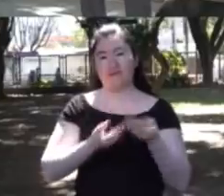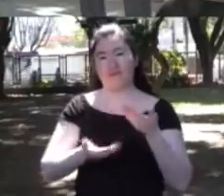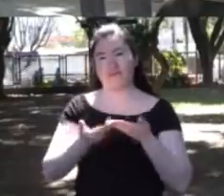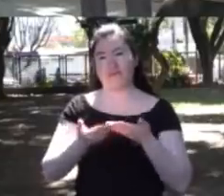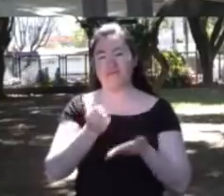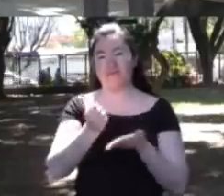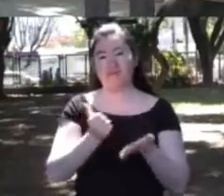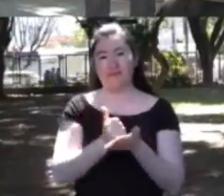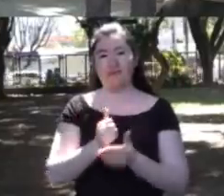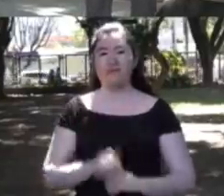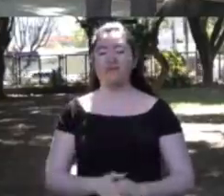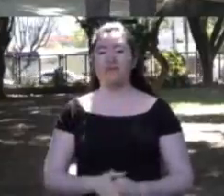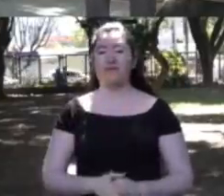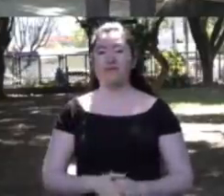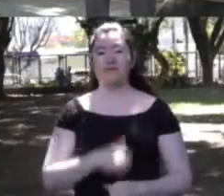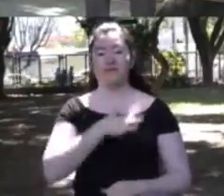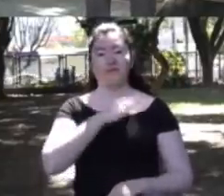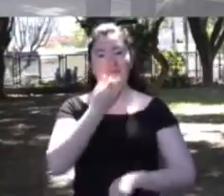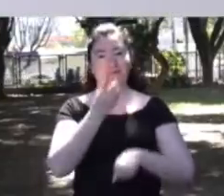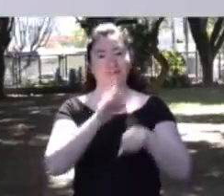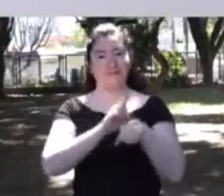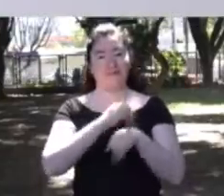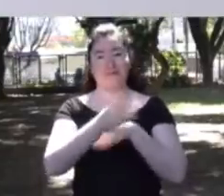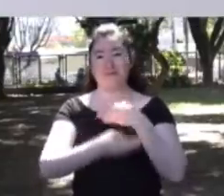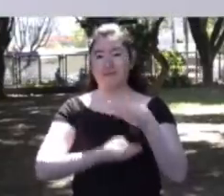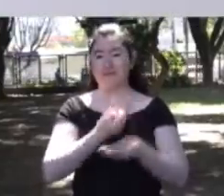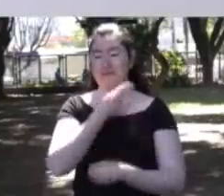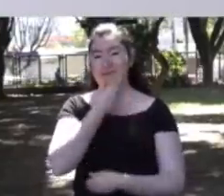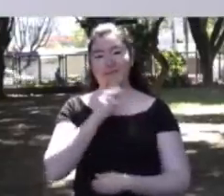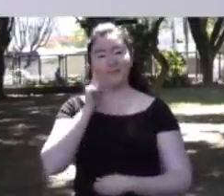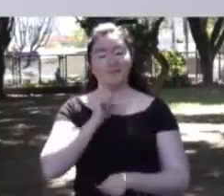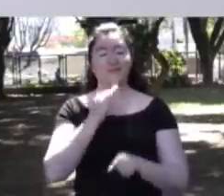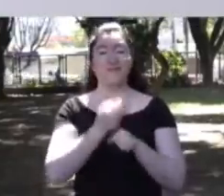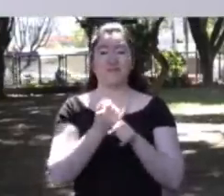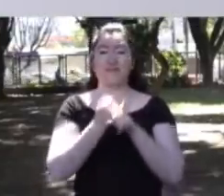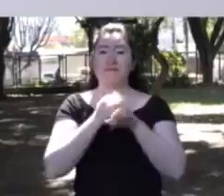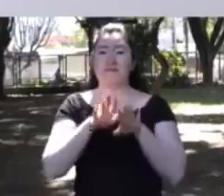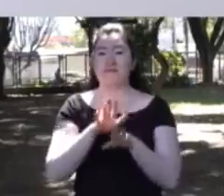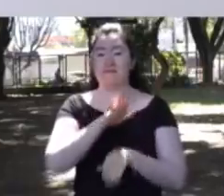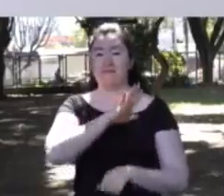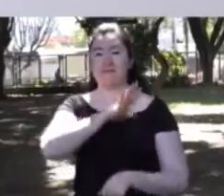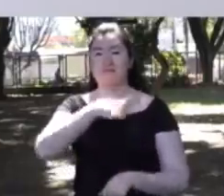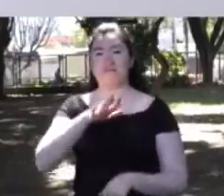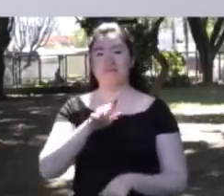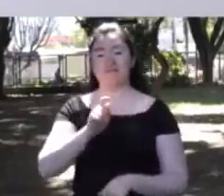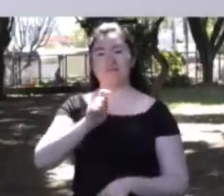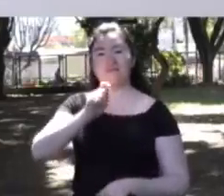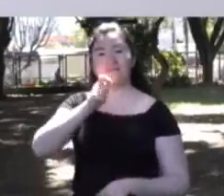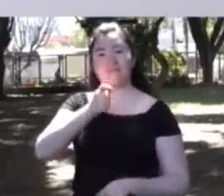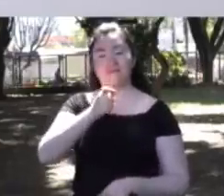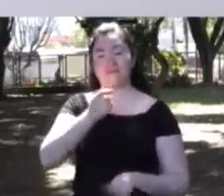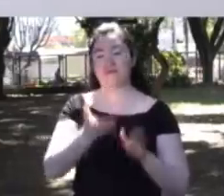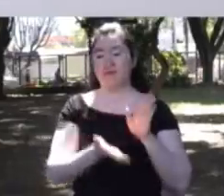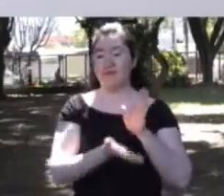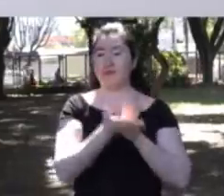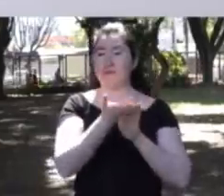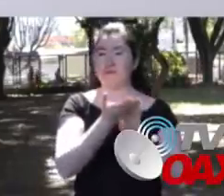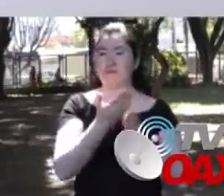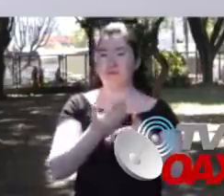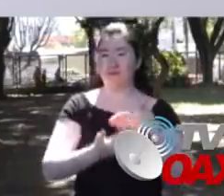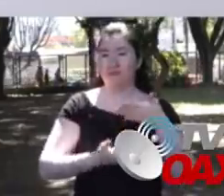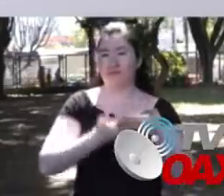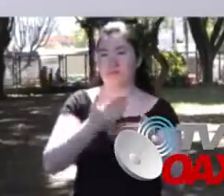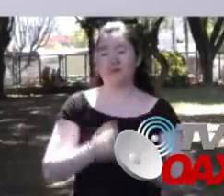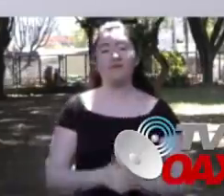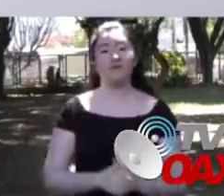Buenos días a todas y a todos. A continuación, los datos, la información general sobre el proceso constructivo. En total, la